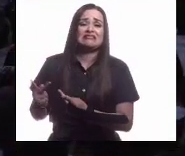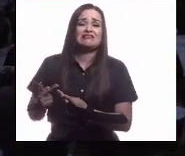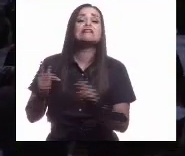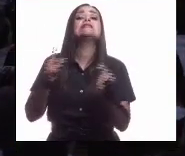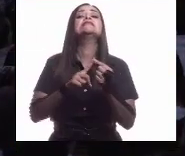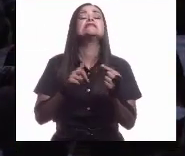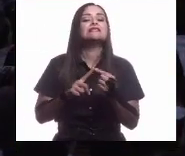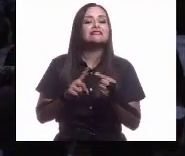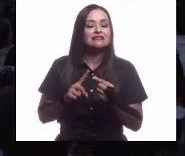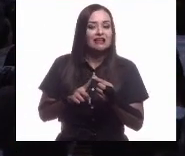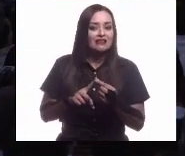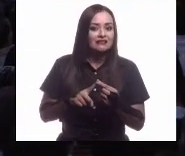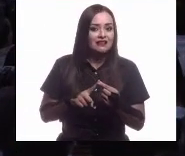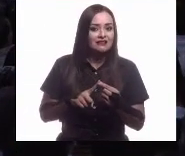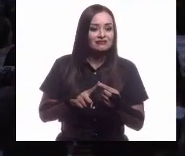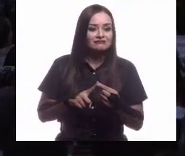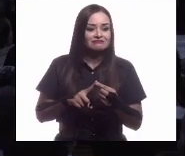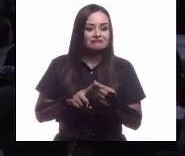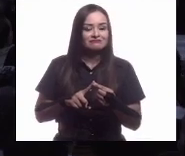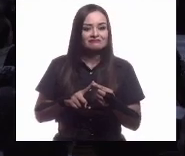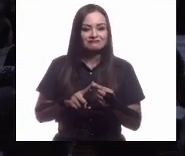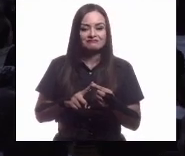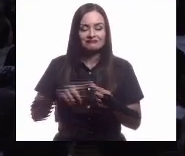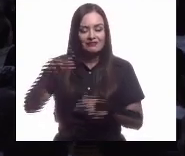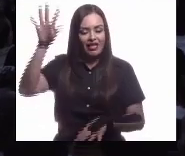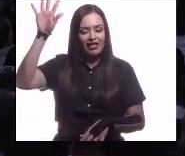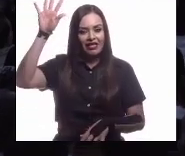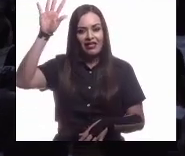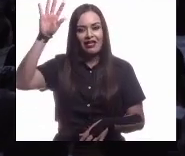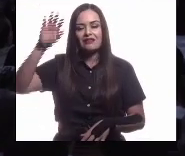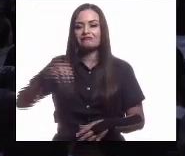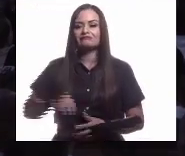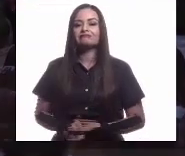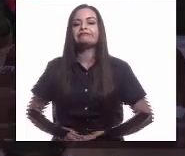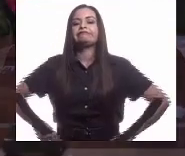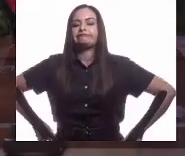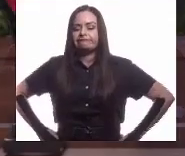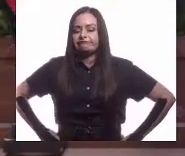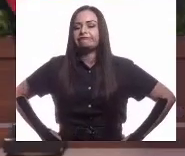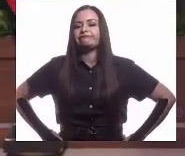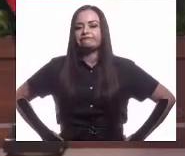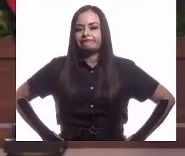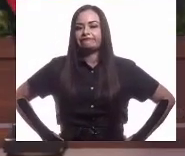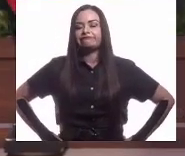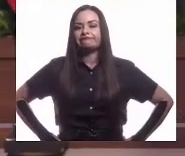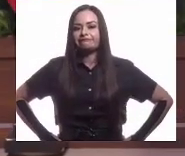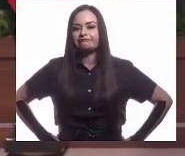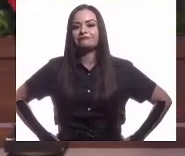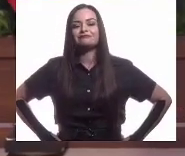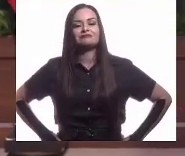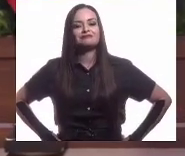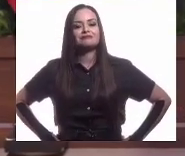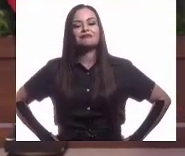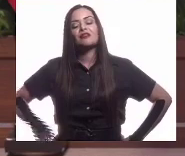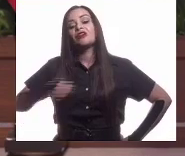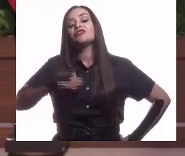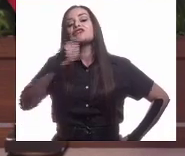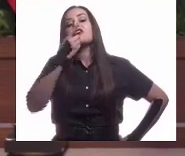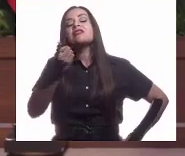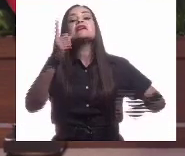¿Ah, los demás no necesitan? A mí se me hace que se están quedando. No dije quiénes deben créditos, dije quiénes